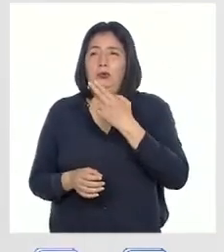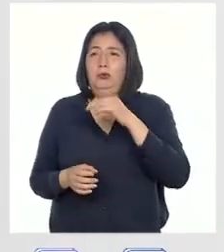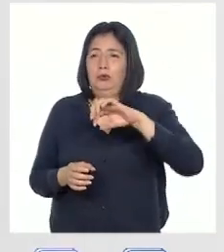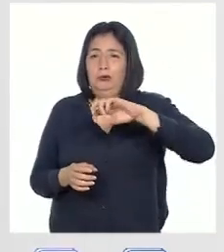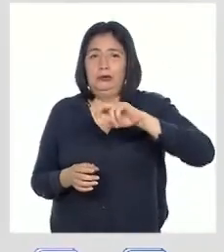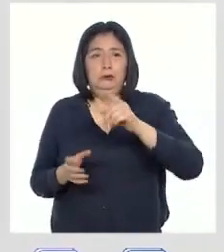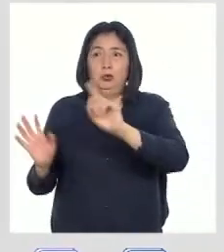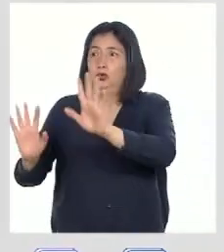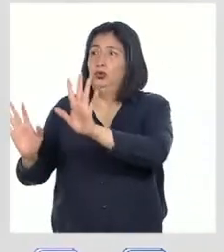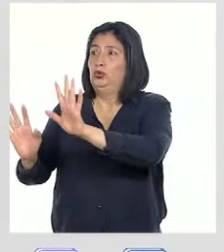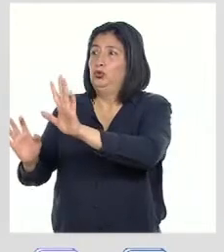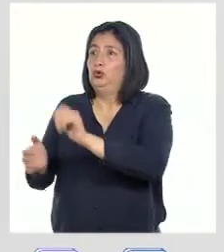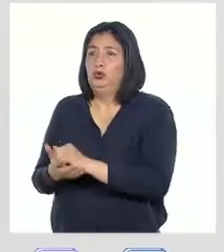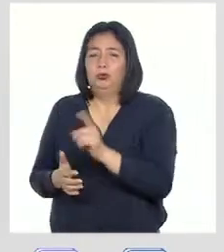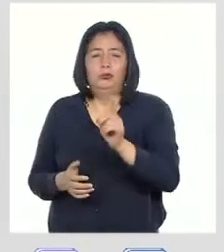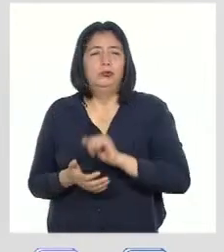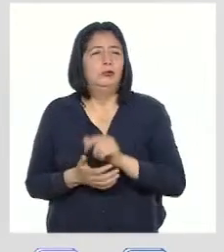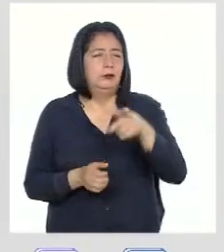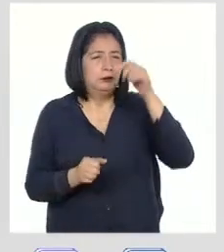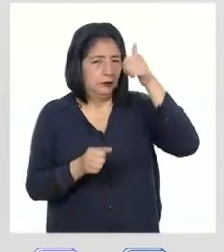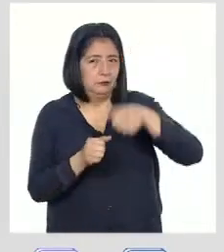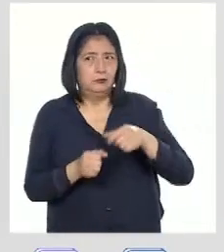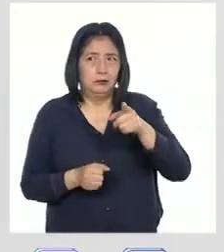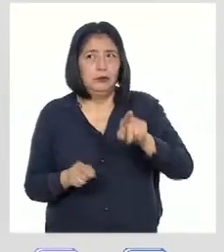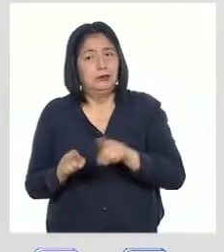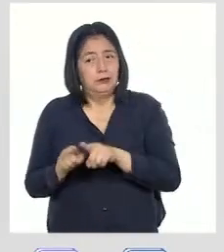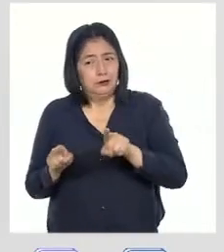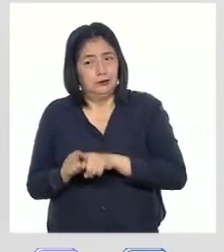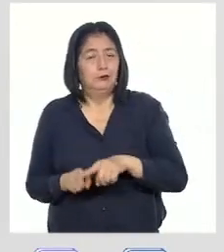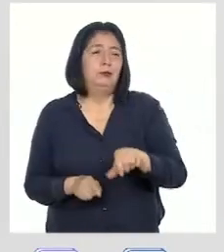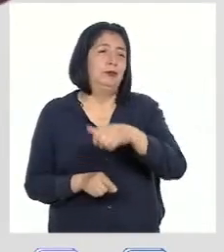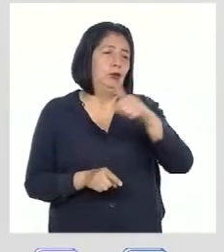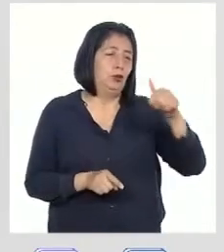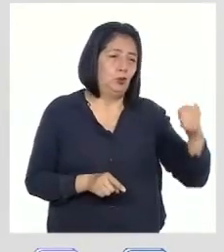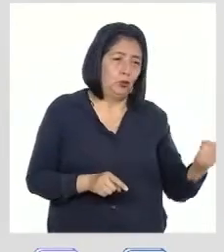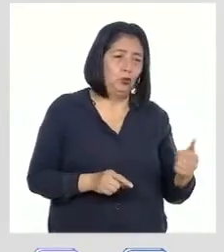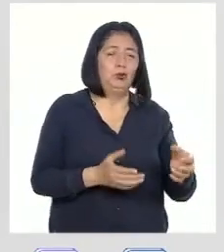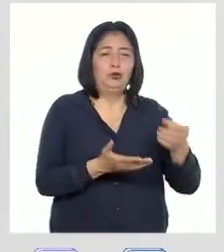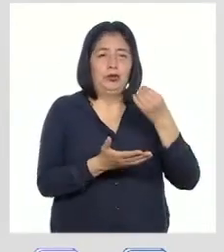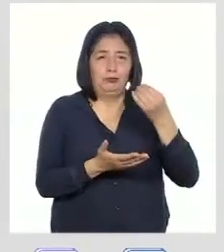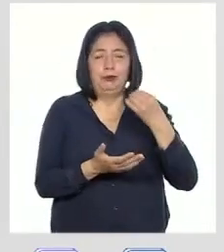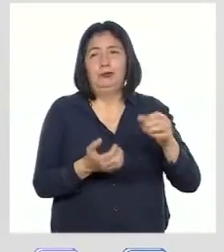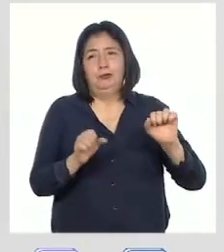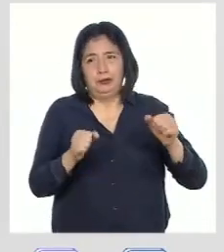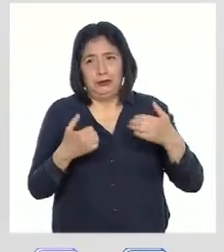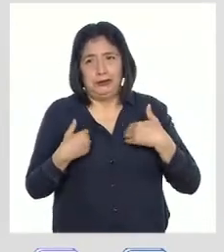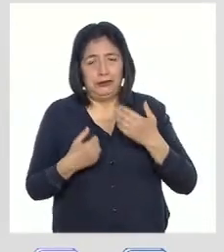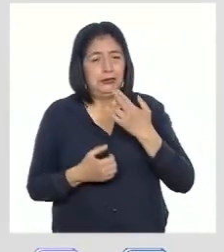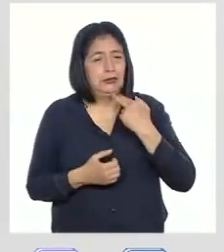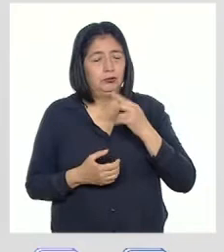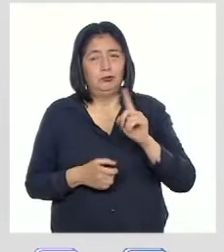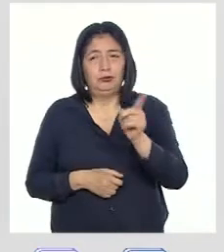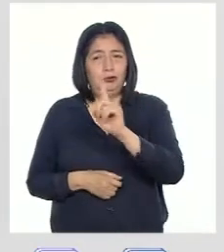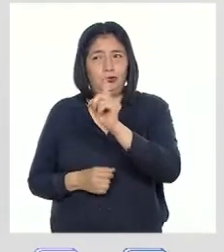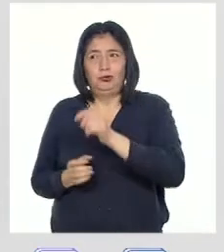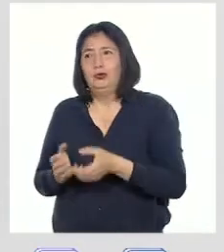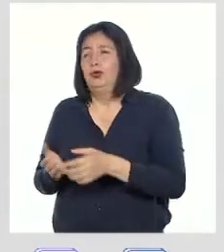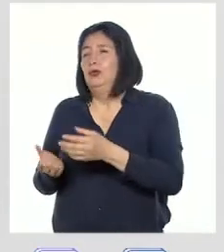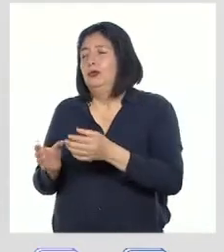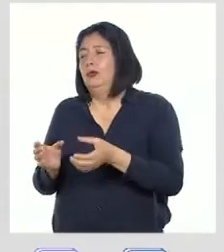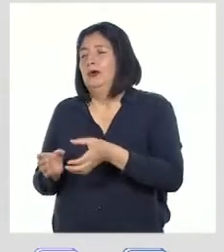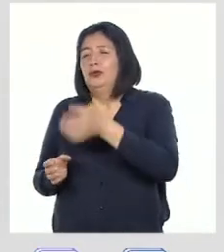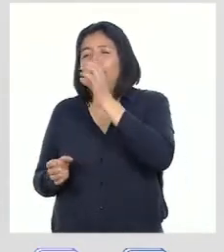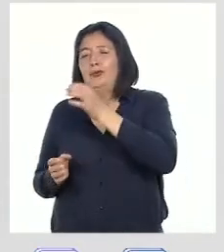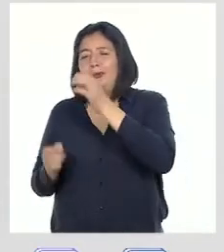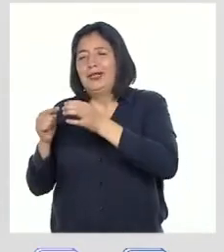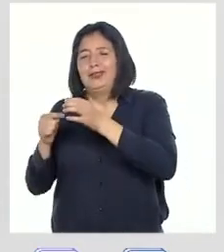ninguna manera. Recuerden que también consumen azúcar de otras fuentes. Por eso, no es recomendable tomar bebidas